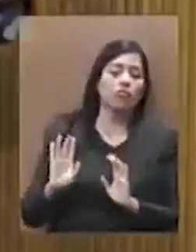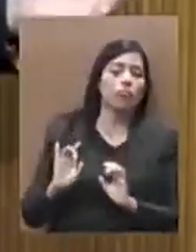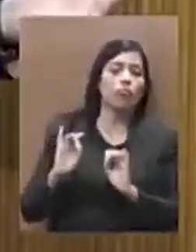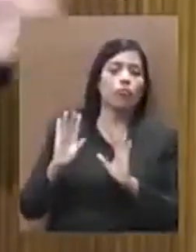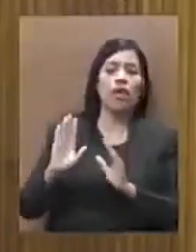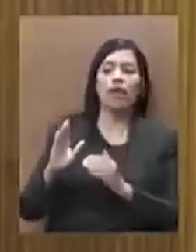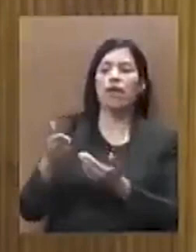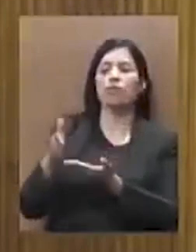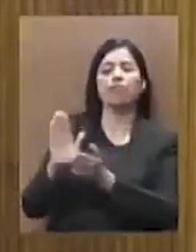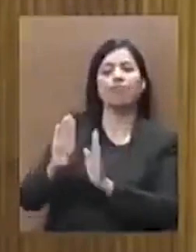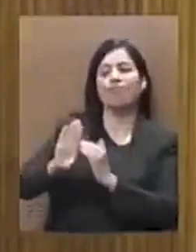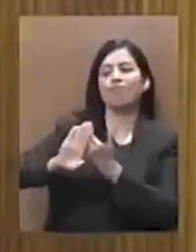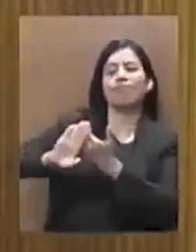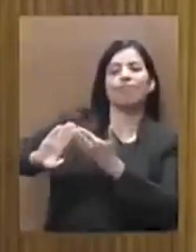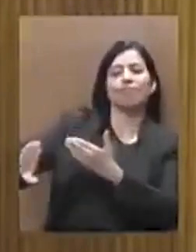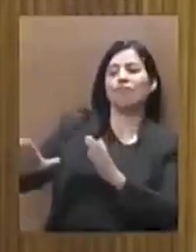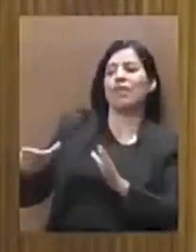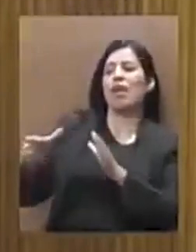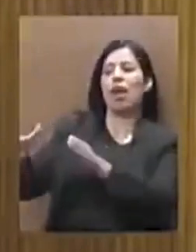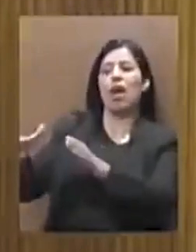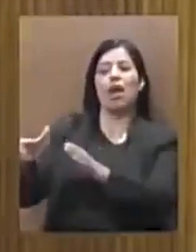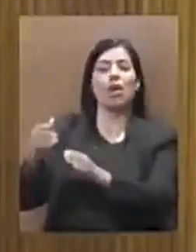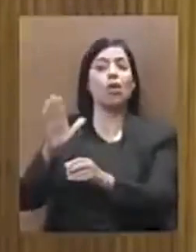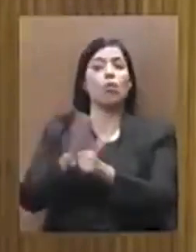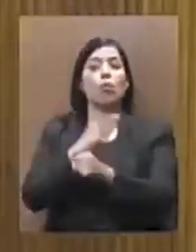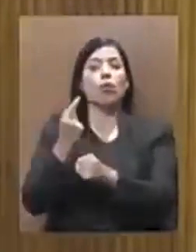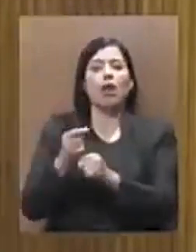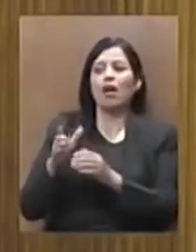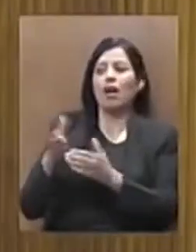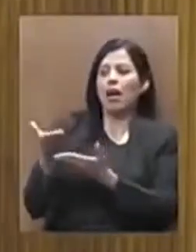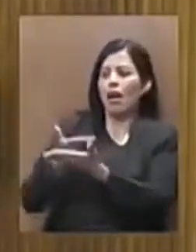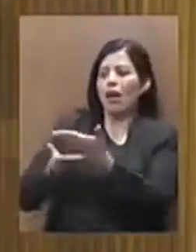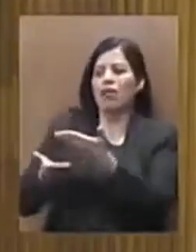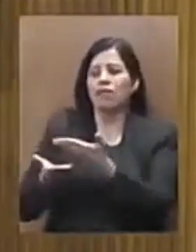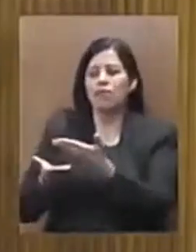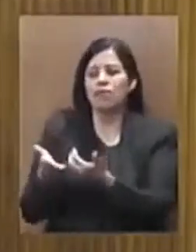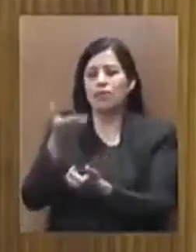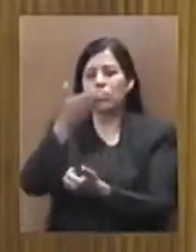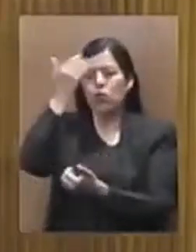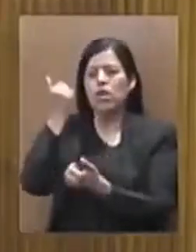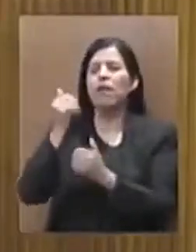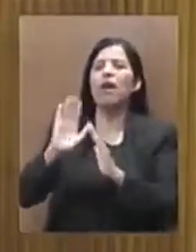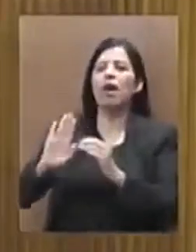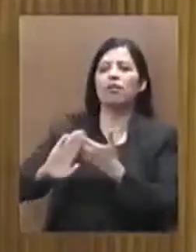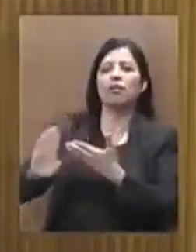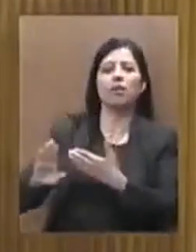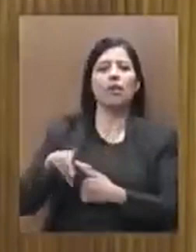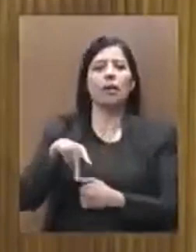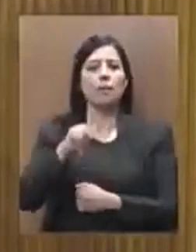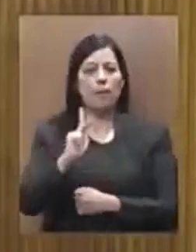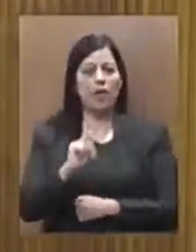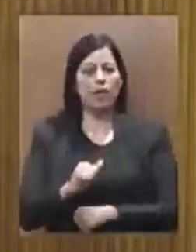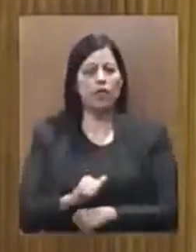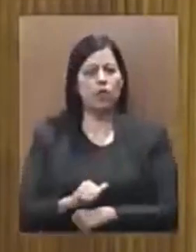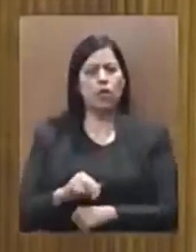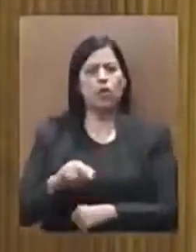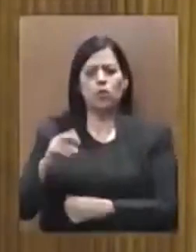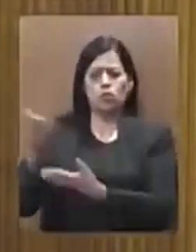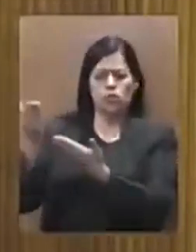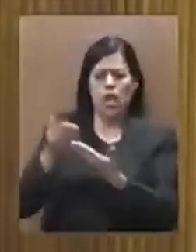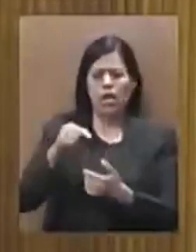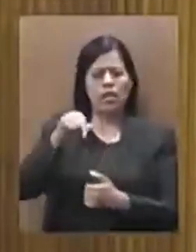los excluye por no saber comportarse simple y sencillamente los excluye pero finalmente nosotros no estamos aquí para